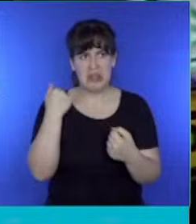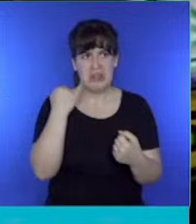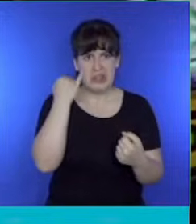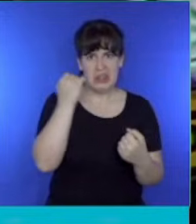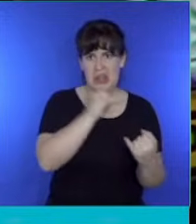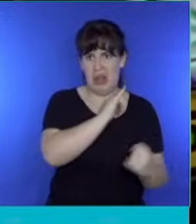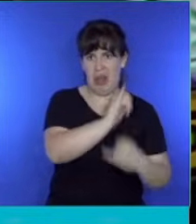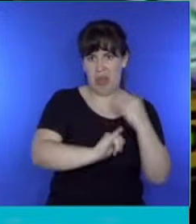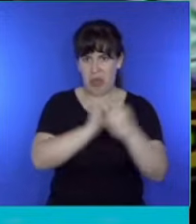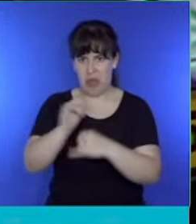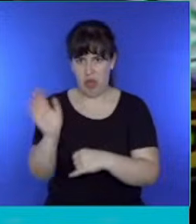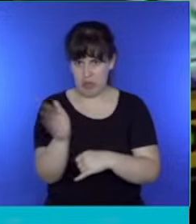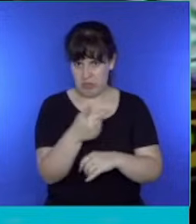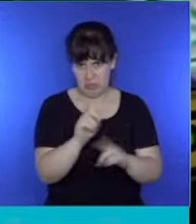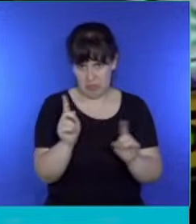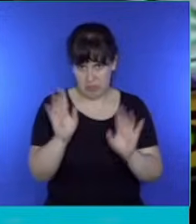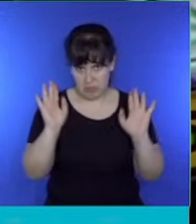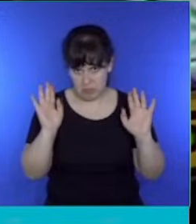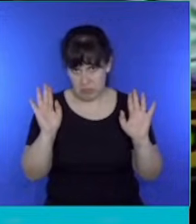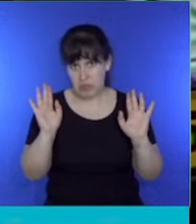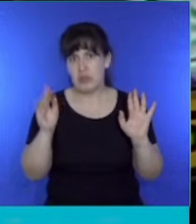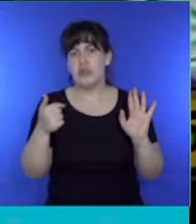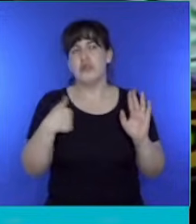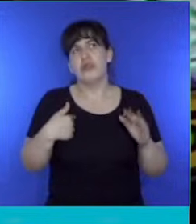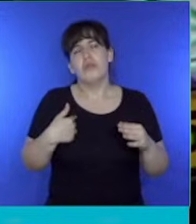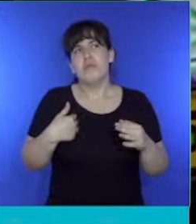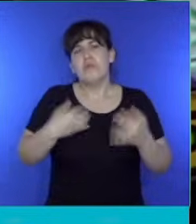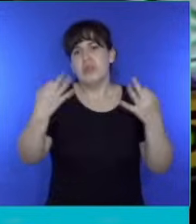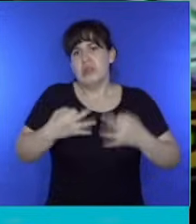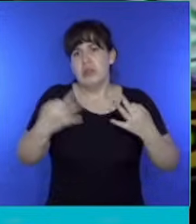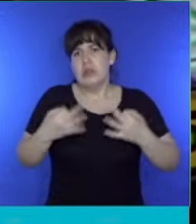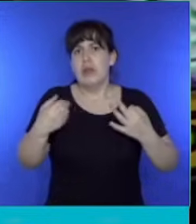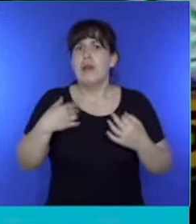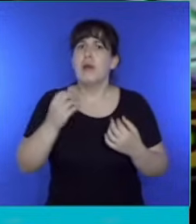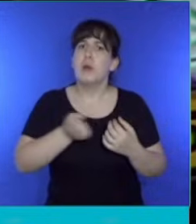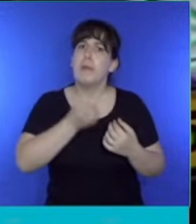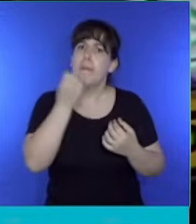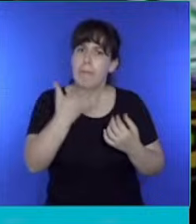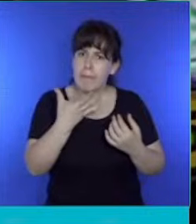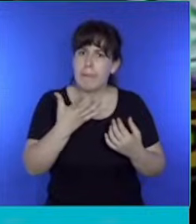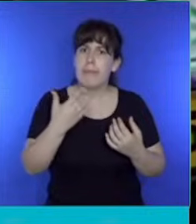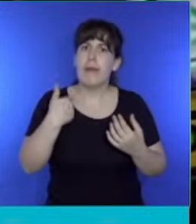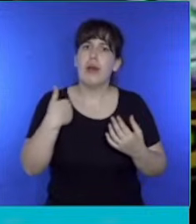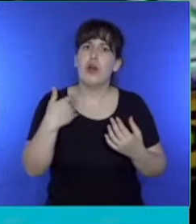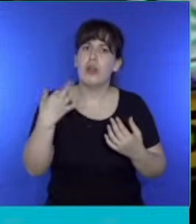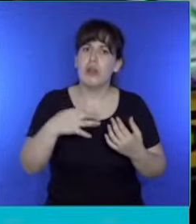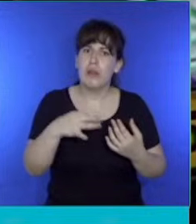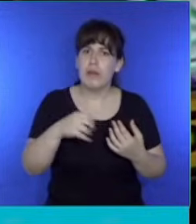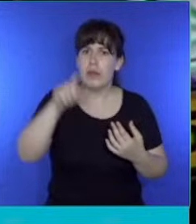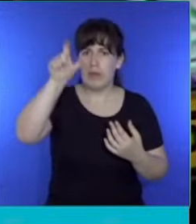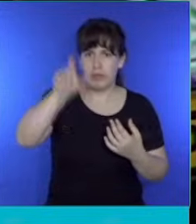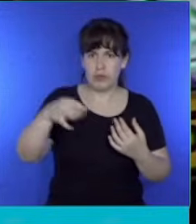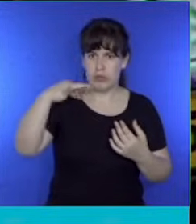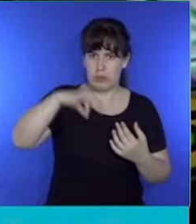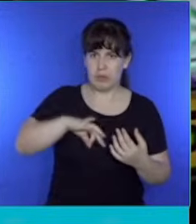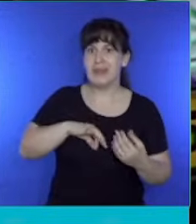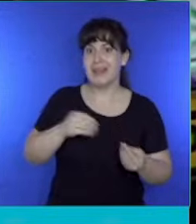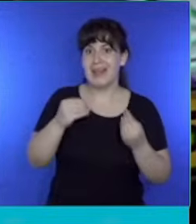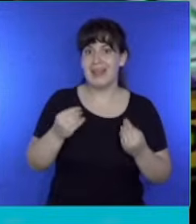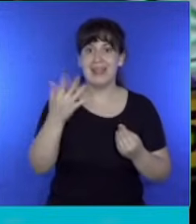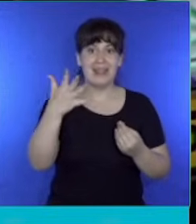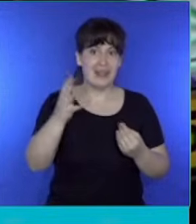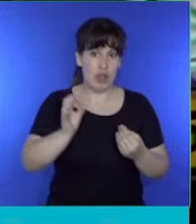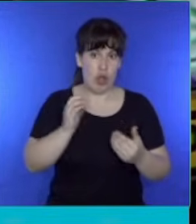planteó. Siempre fue una convencida de que el mejor cargo determinante del haber tenía que ser aquel que se había desempeñado durante